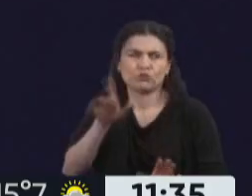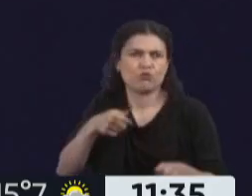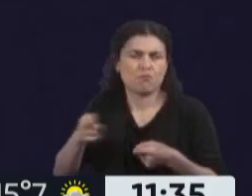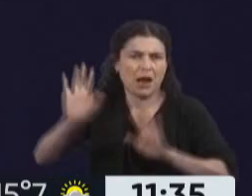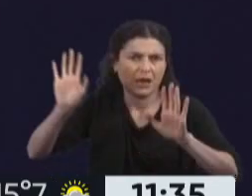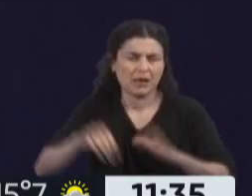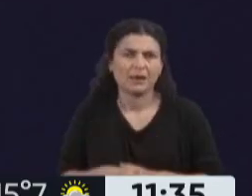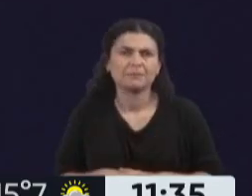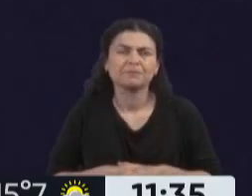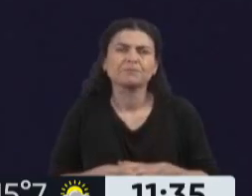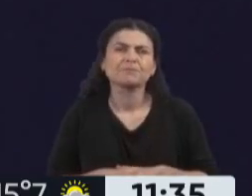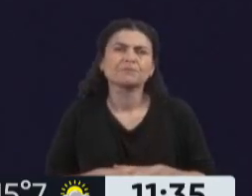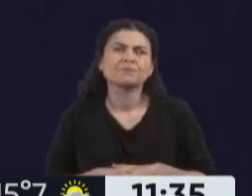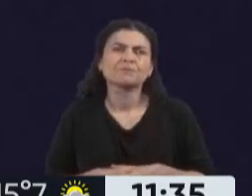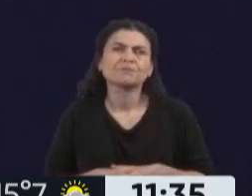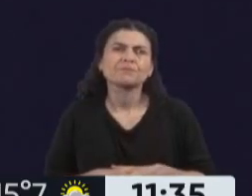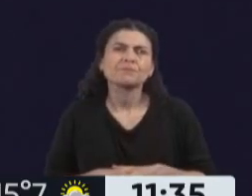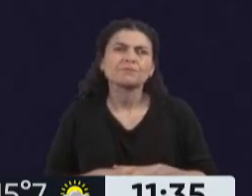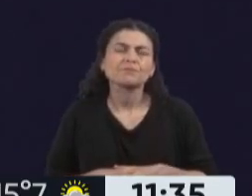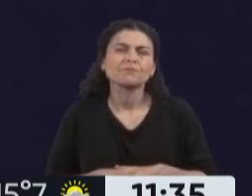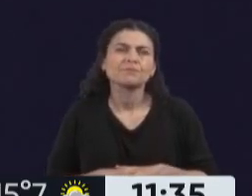frescos por no ser de la Argentina.